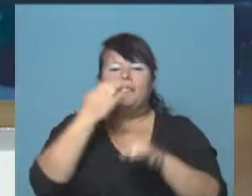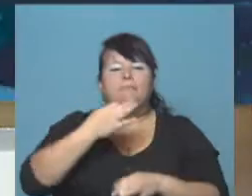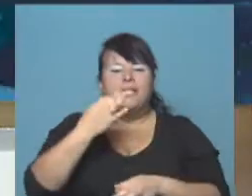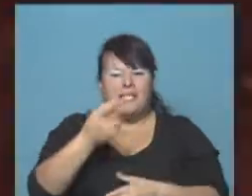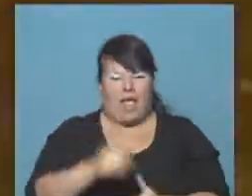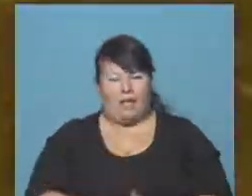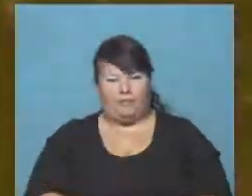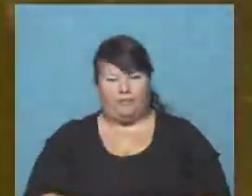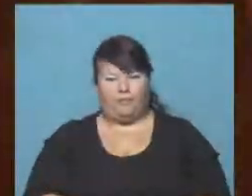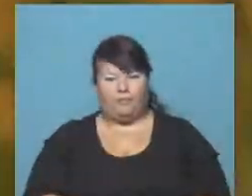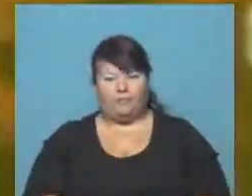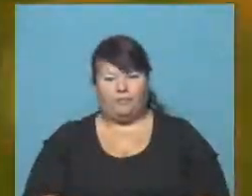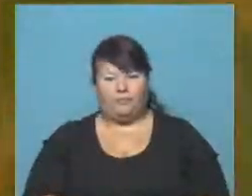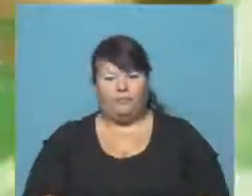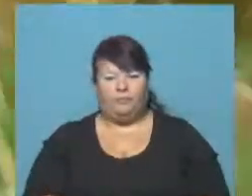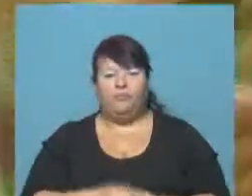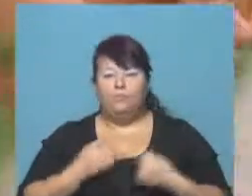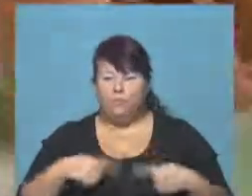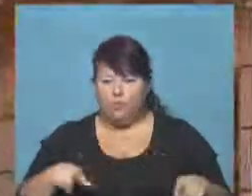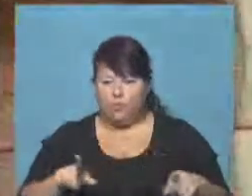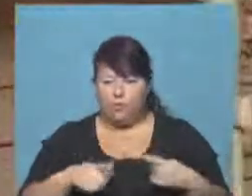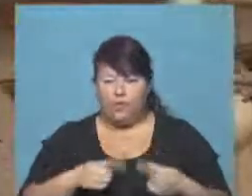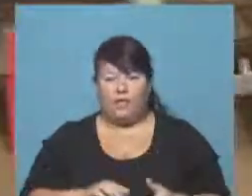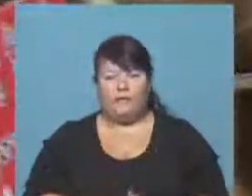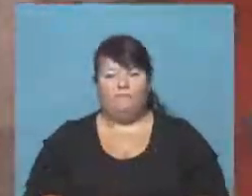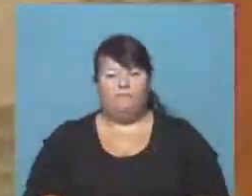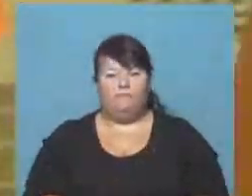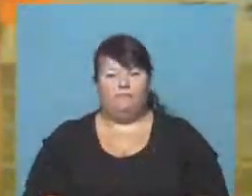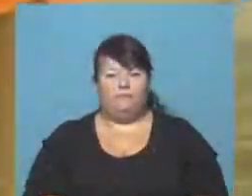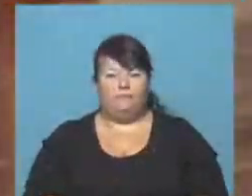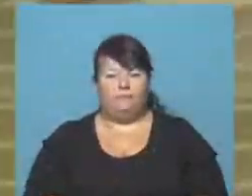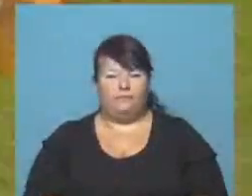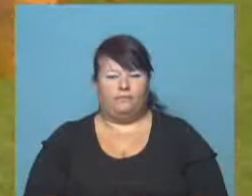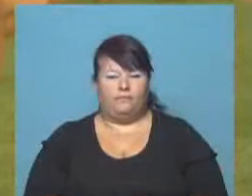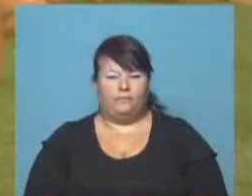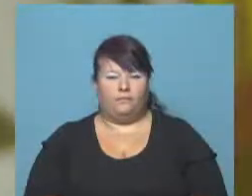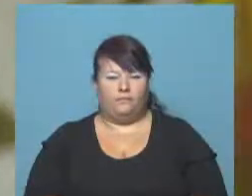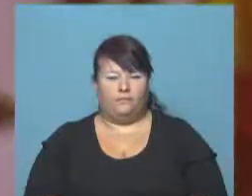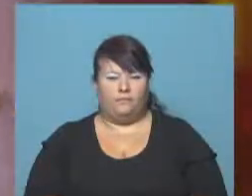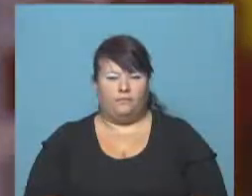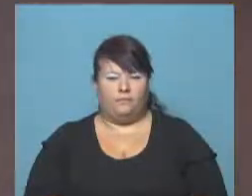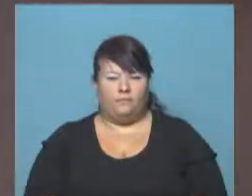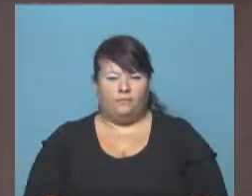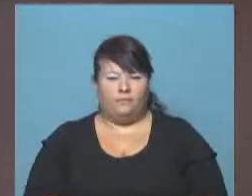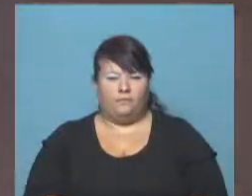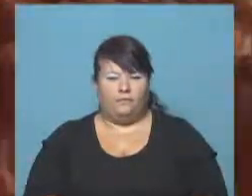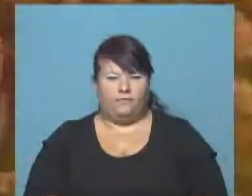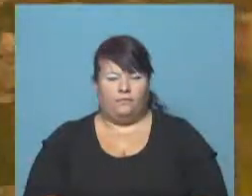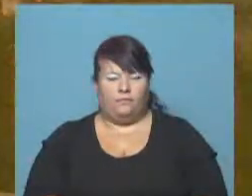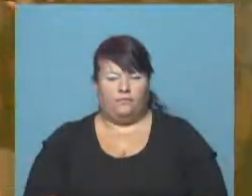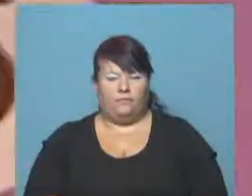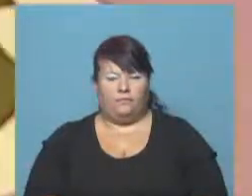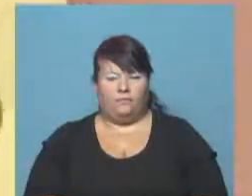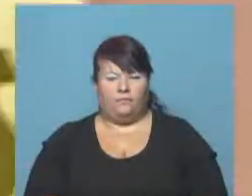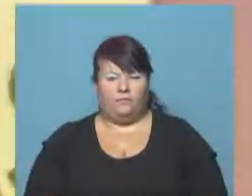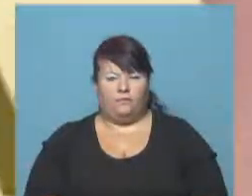especial. Somos mujer sin fronteras ni murallas, vivimos entre cerros, ríos y canallas, nada nos para ni